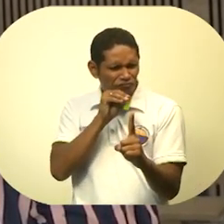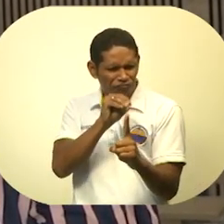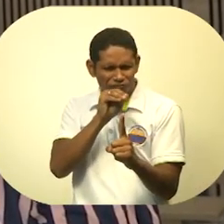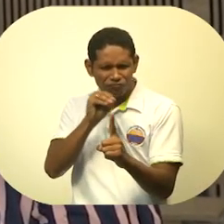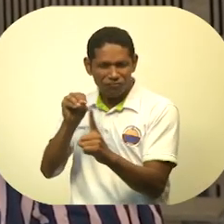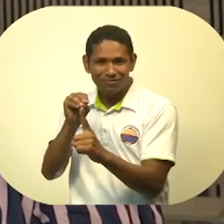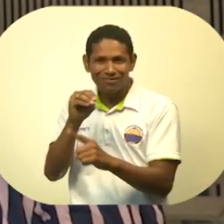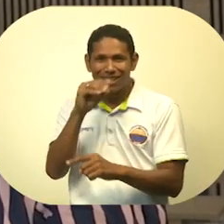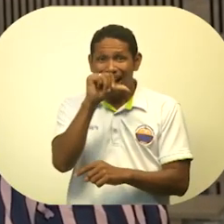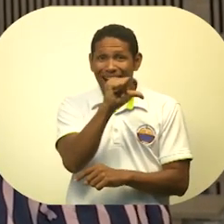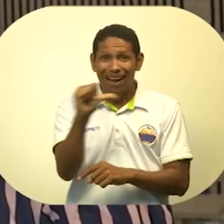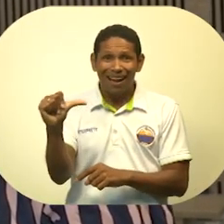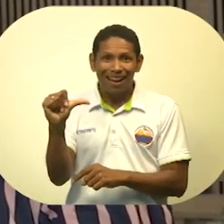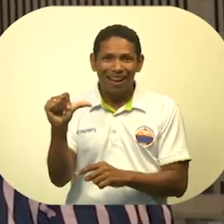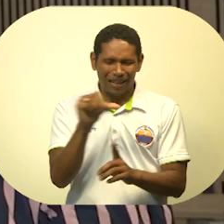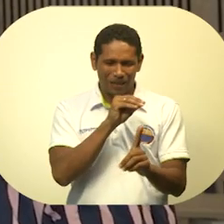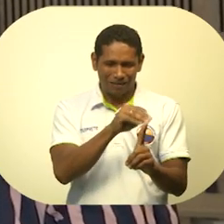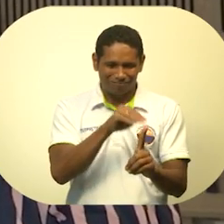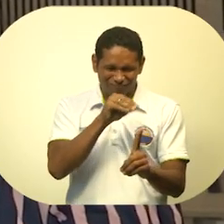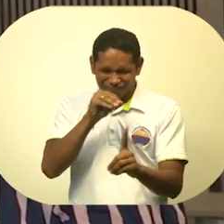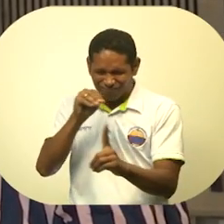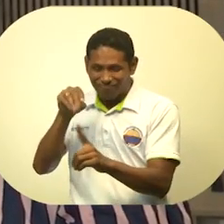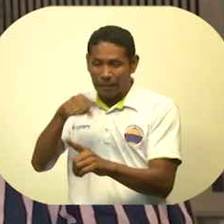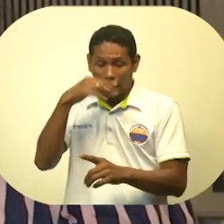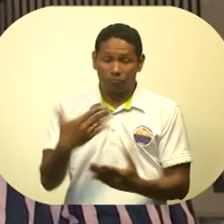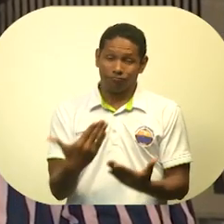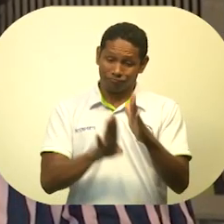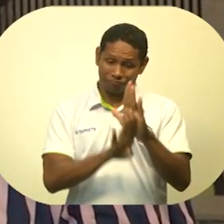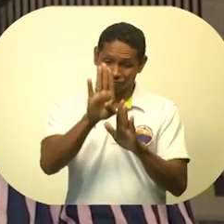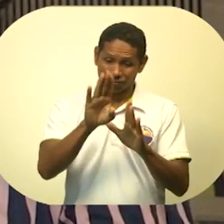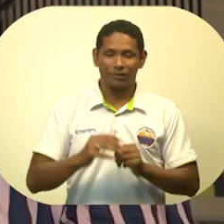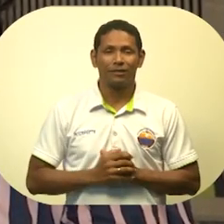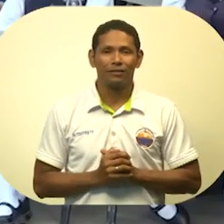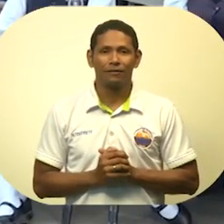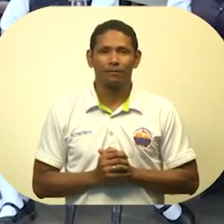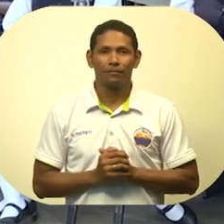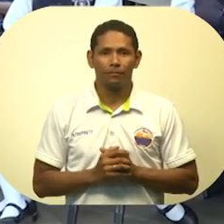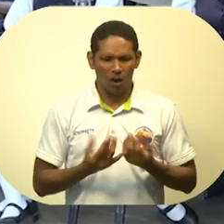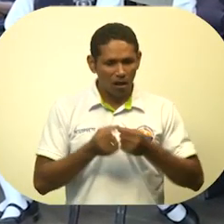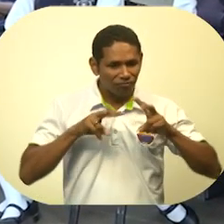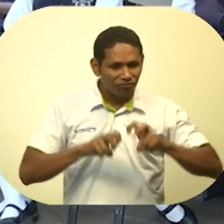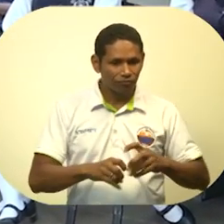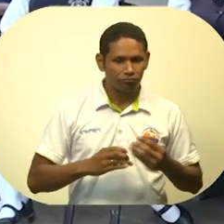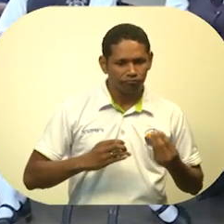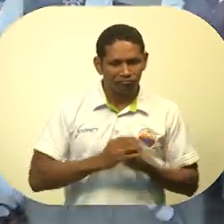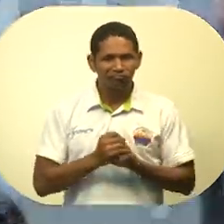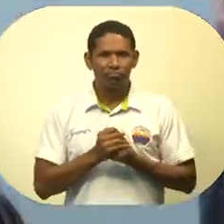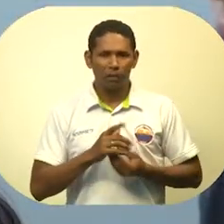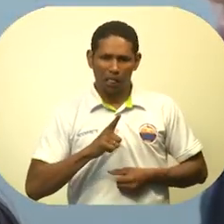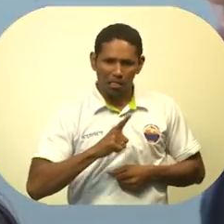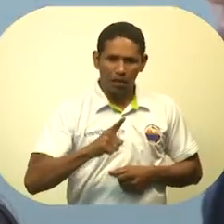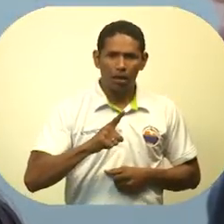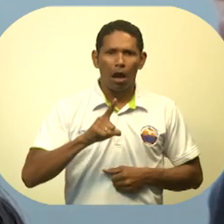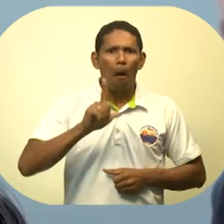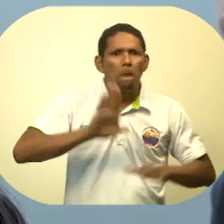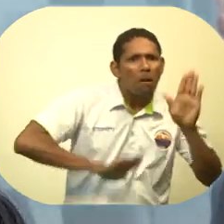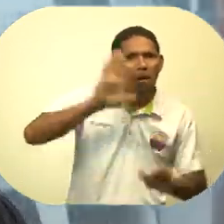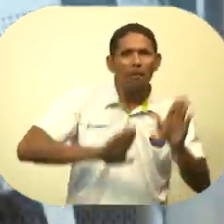forma a todos estos niñas y jóvenes en el distrito de Santa Marta. En investigaciones sobre inclusión,